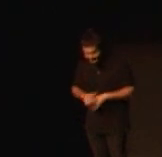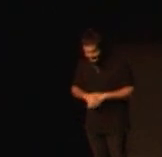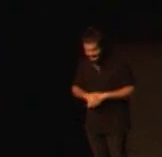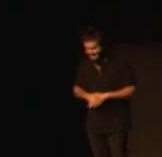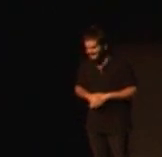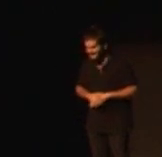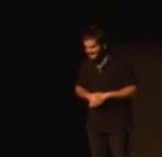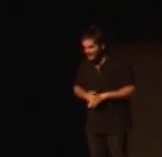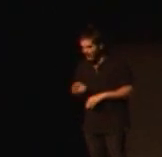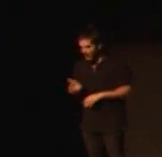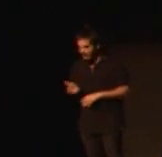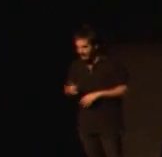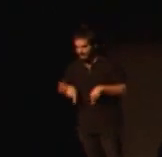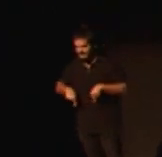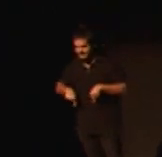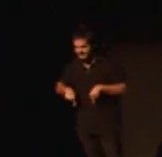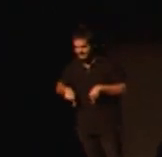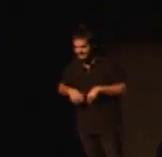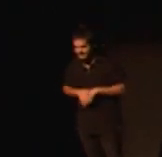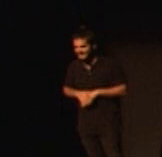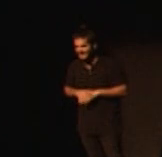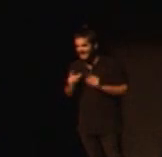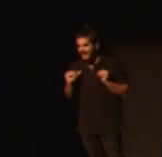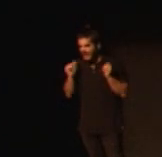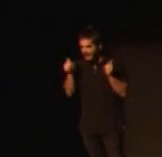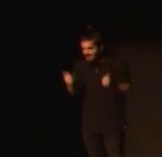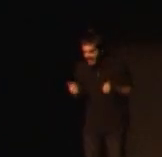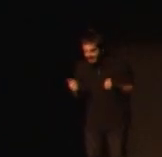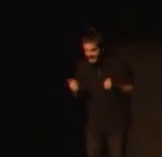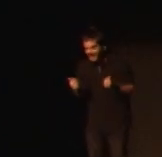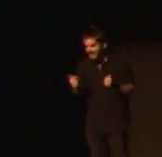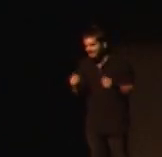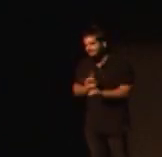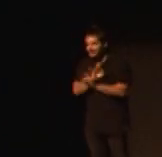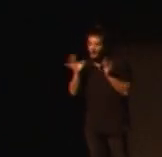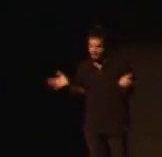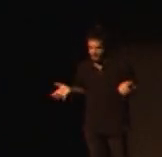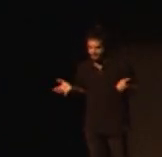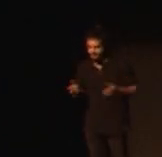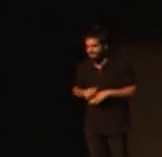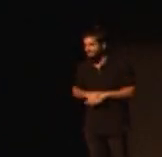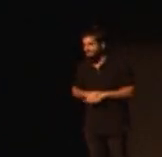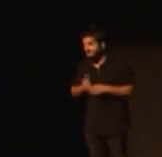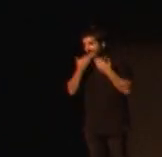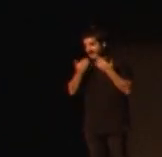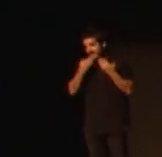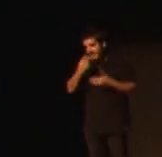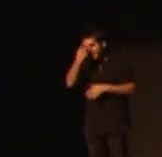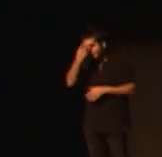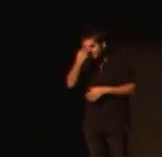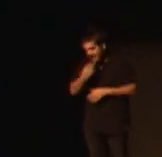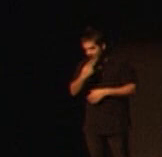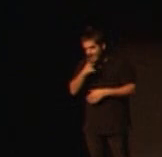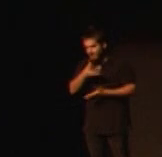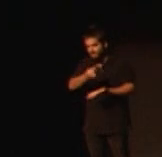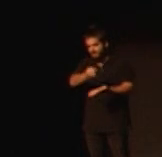Así que voy a empezar por lo obvio, y es dar las gracias a la obra social de la ONCE por este premio